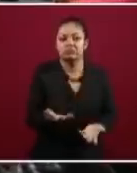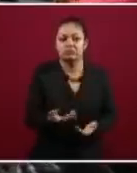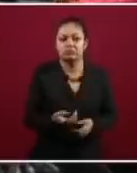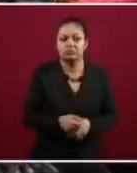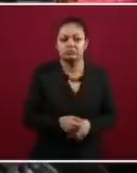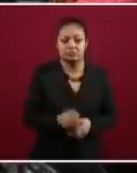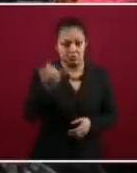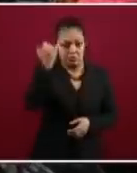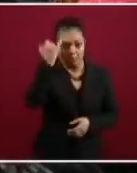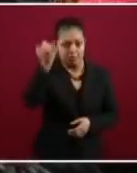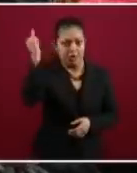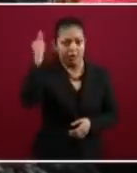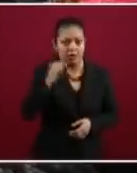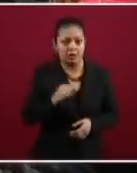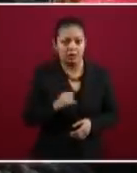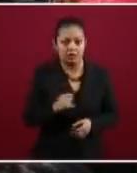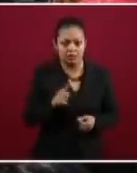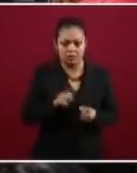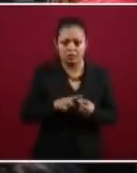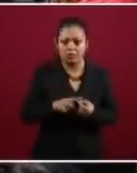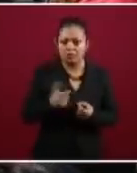Imagínense, si ya no hay moche,